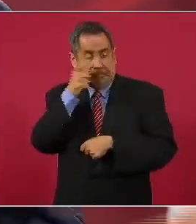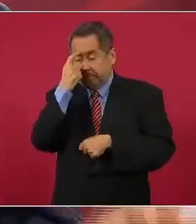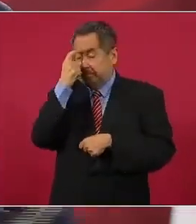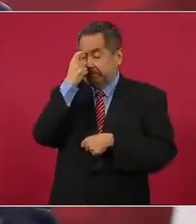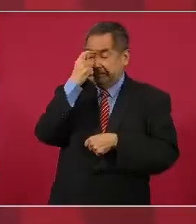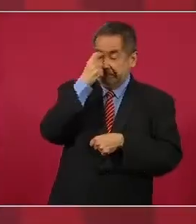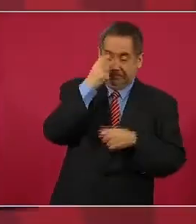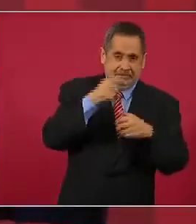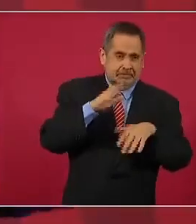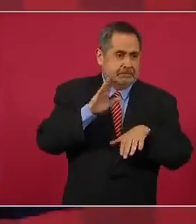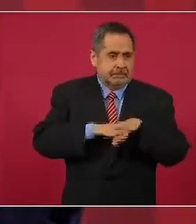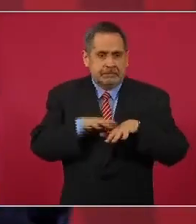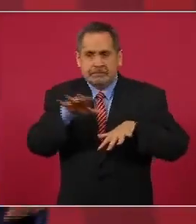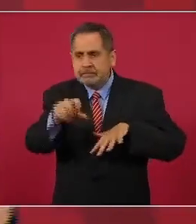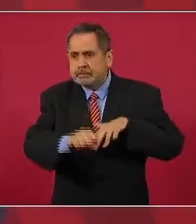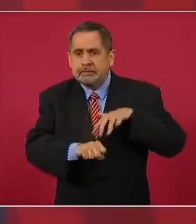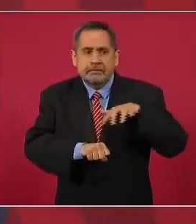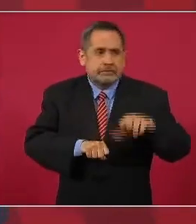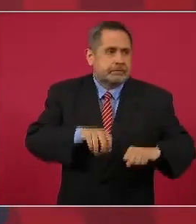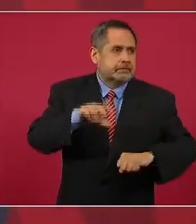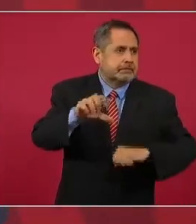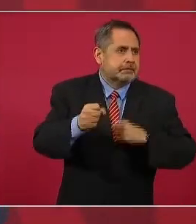querer más y más y más.